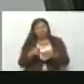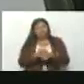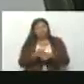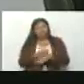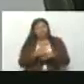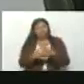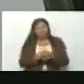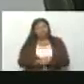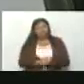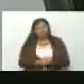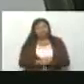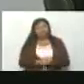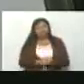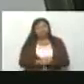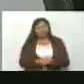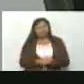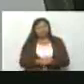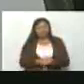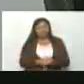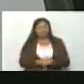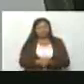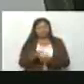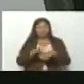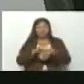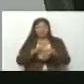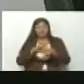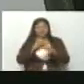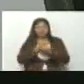gobierno con nuestro ministro del Trabajo,